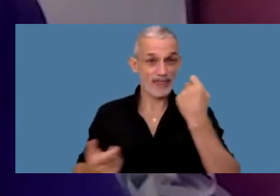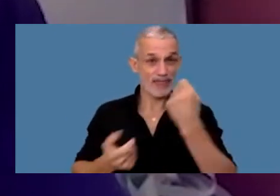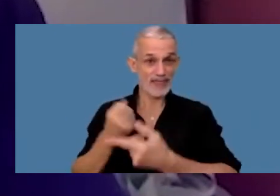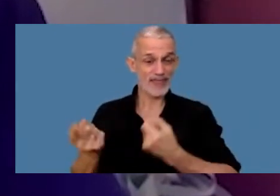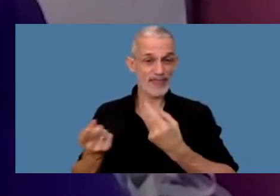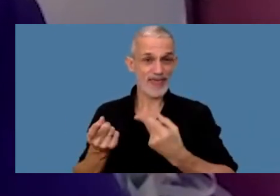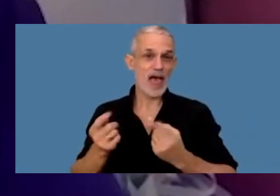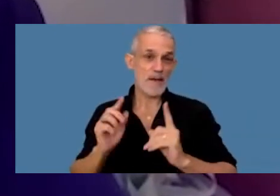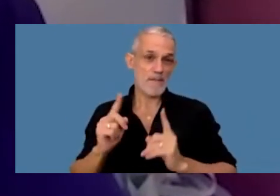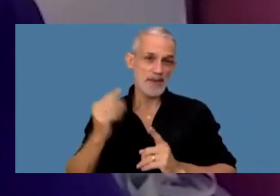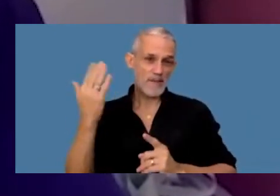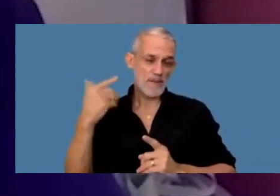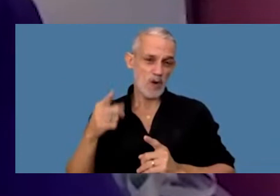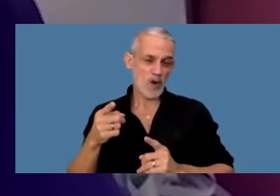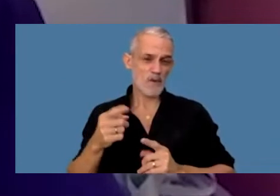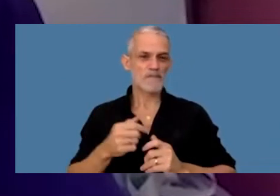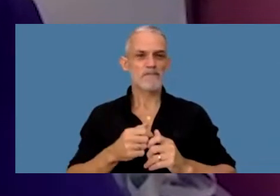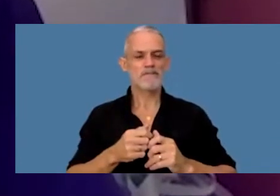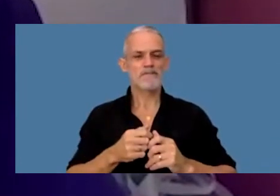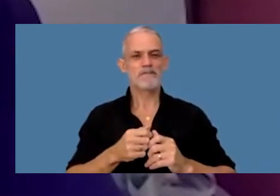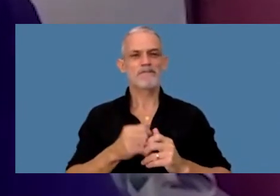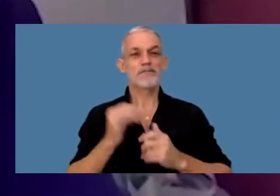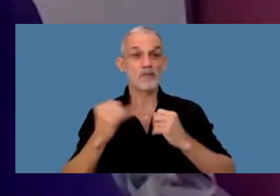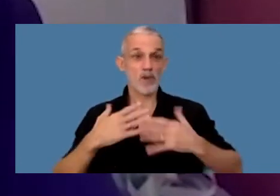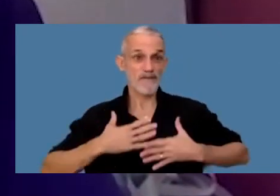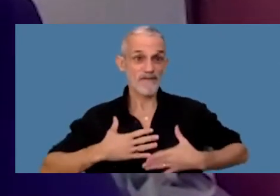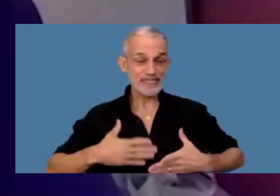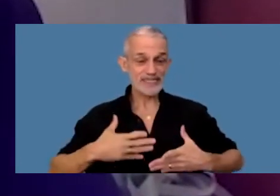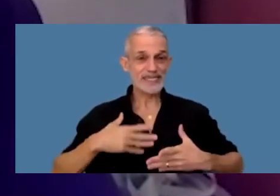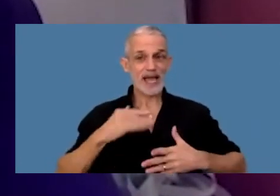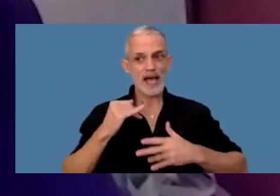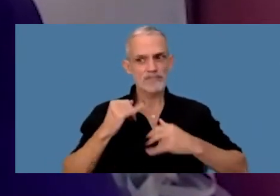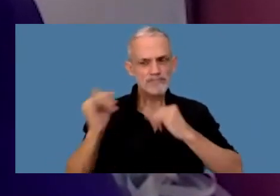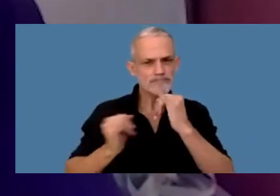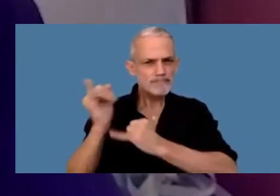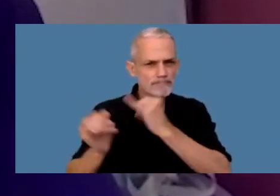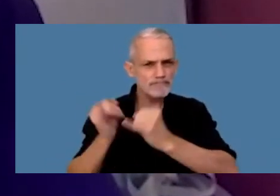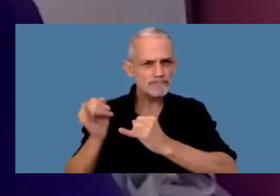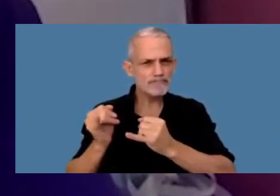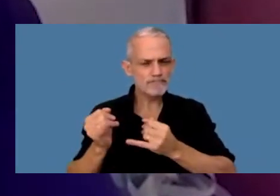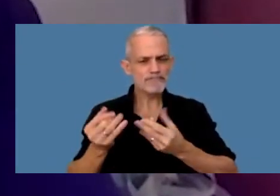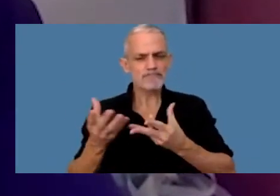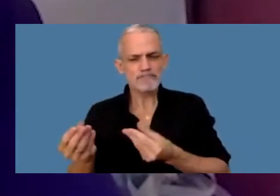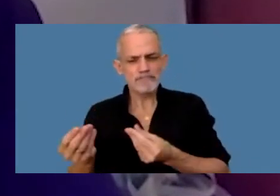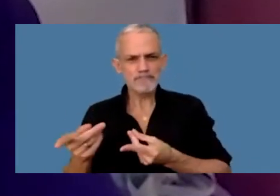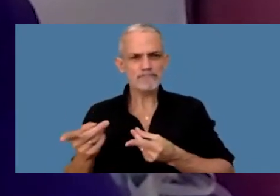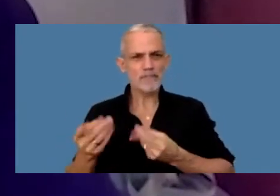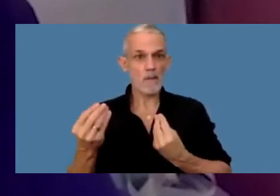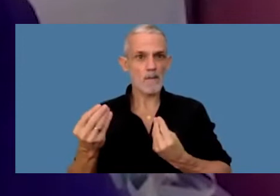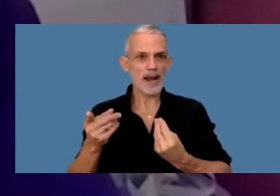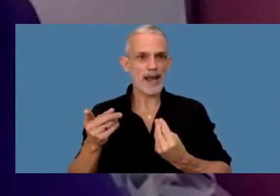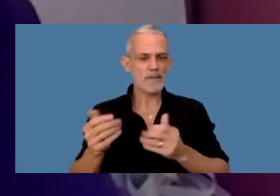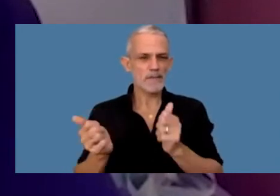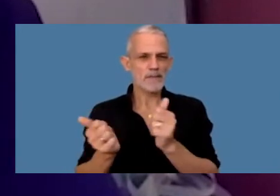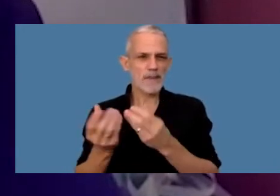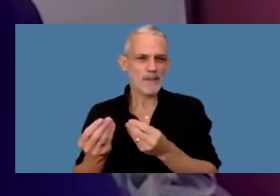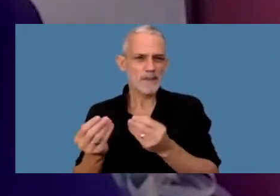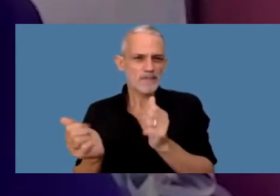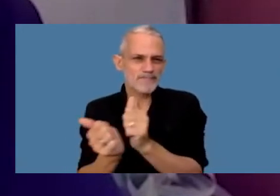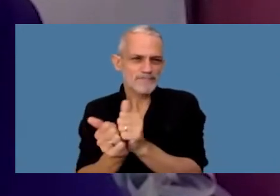sea respetada, que sea respetado ese deseo y esa mujer en el momento